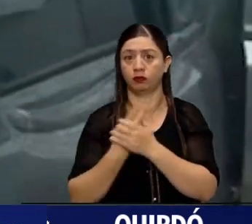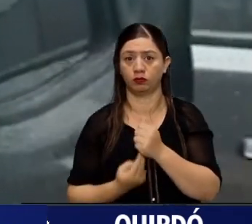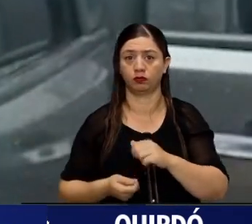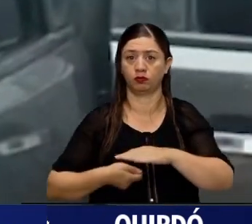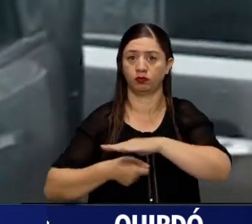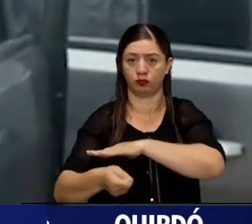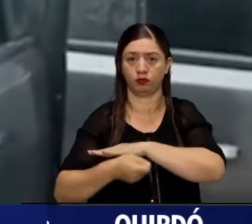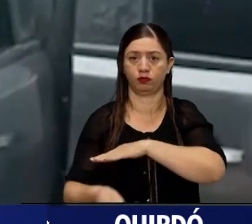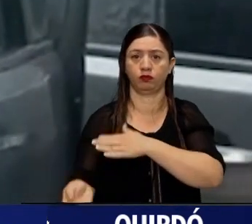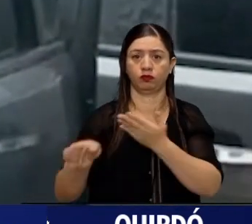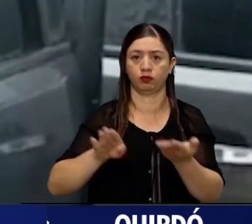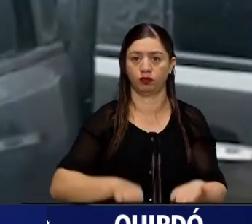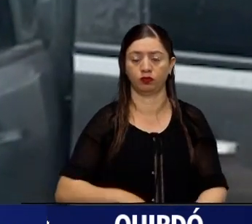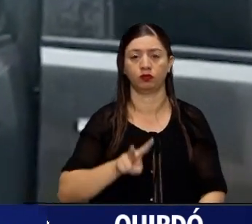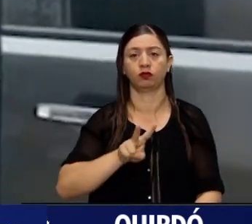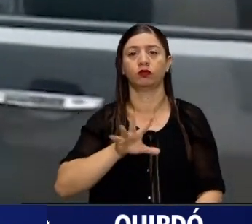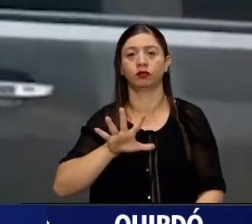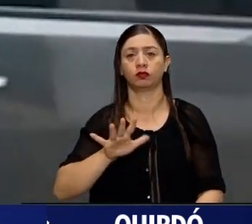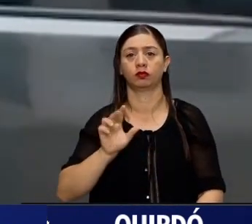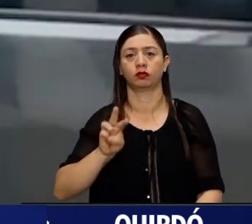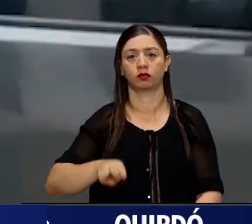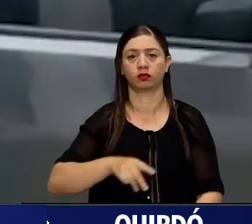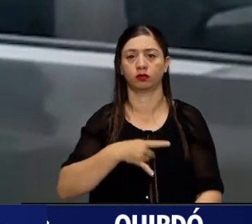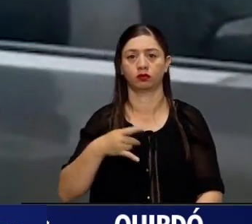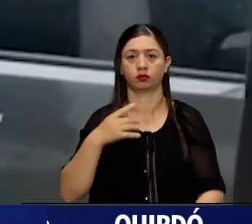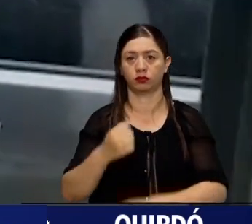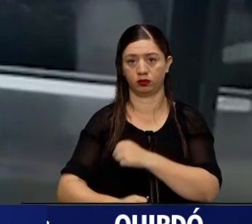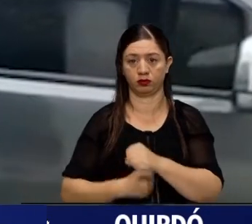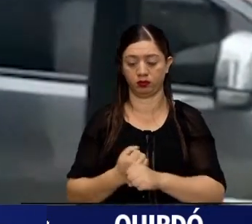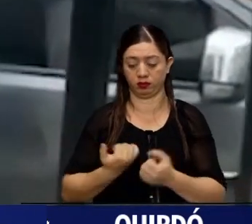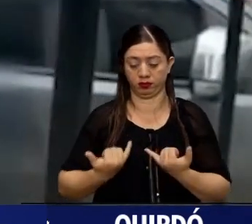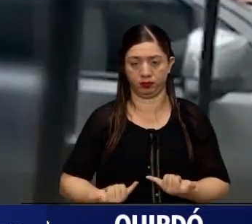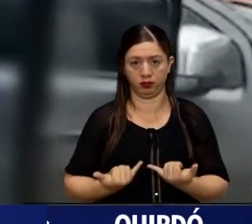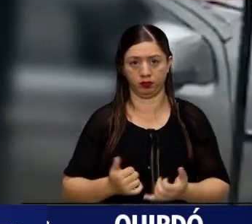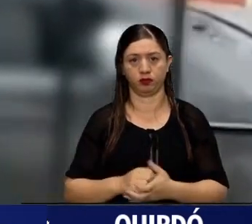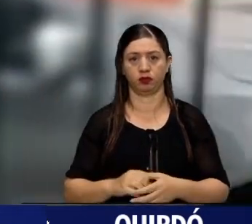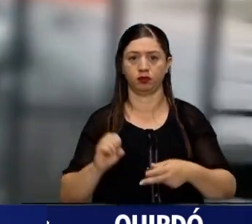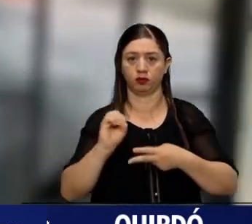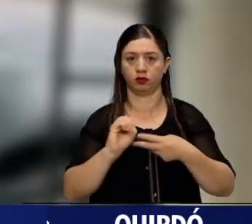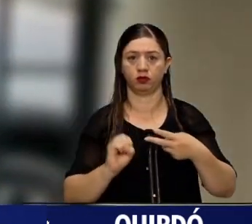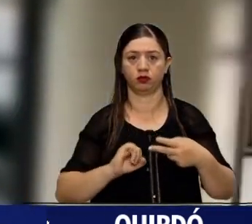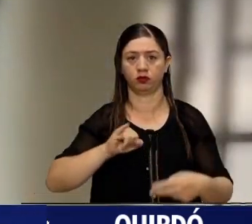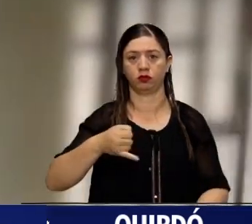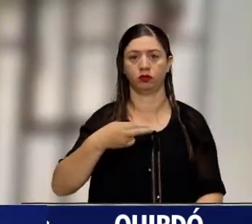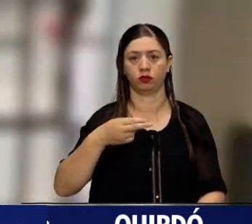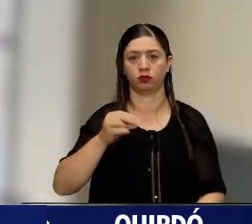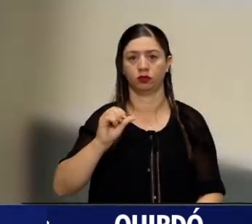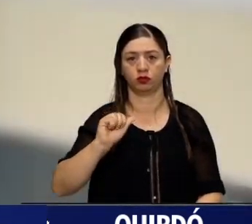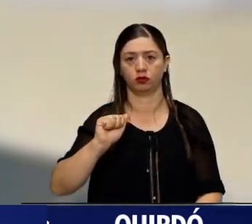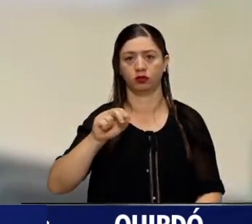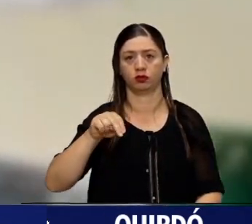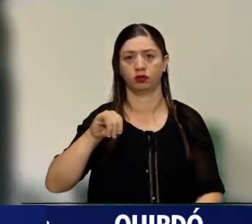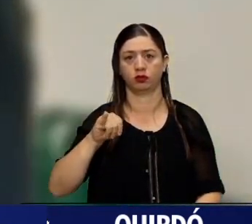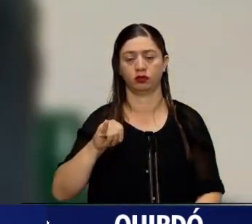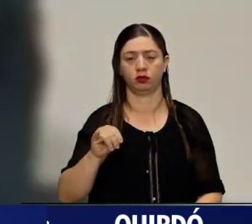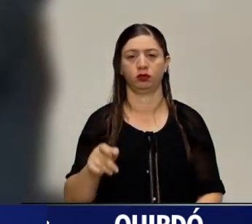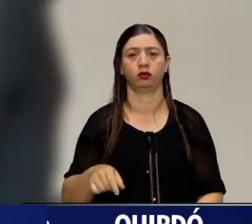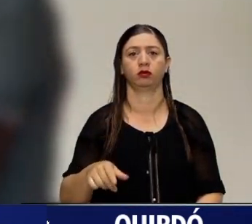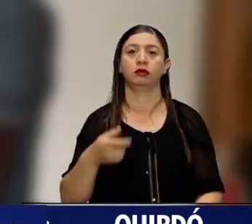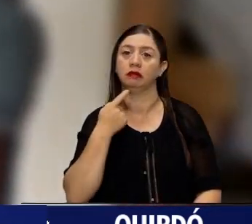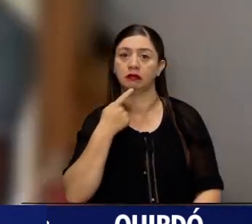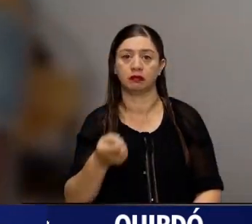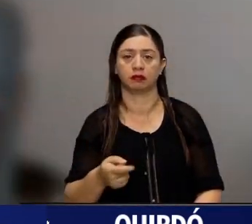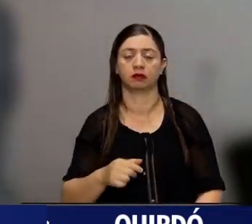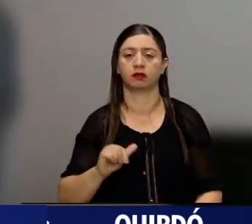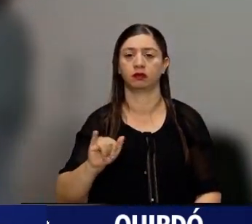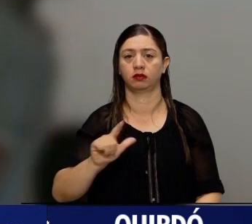el pasado 25 de marzo de este año los hombres fueron identificados como giovanni andrés mosquera conocido con el alias de llantos